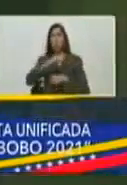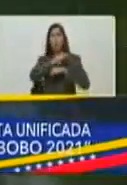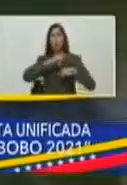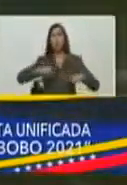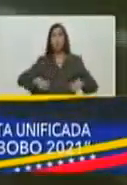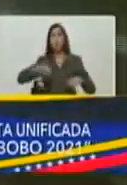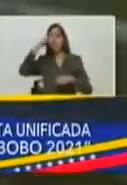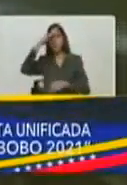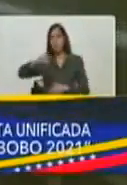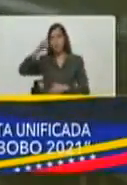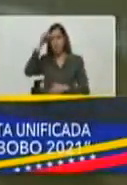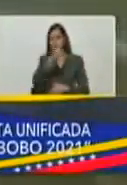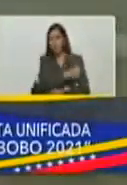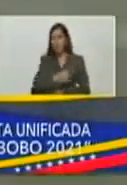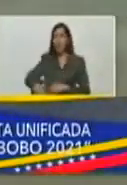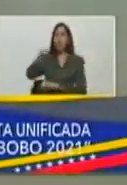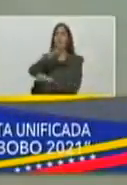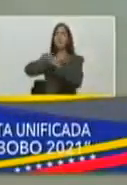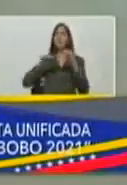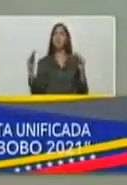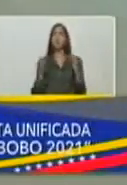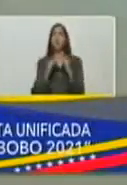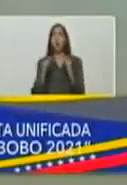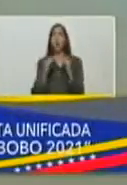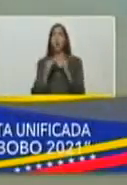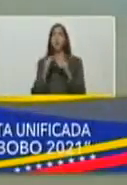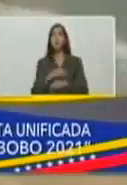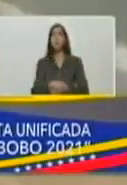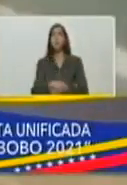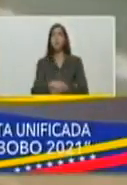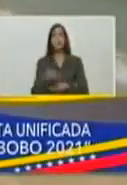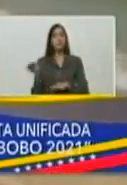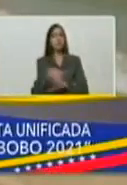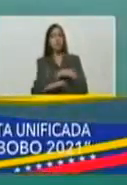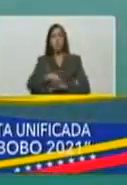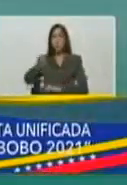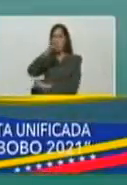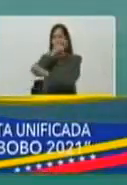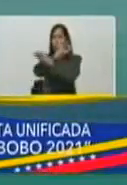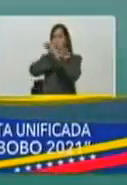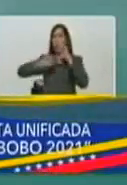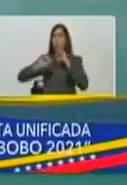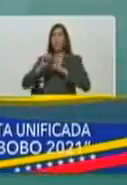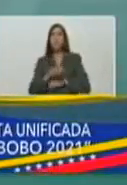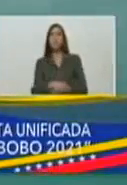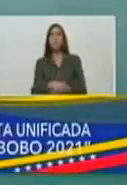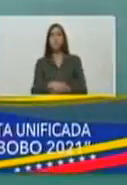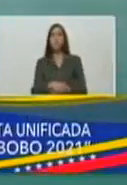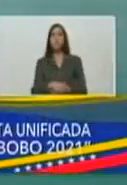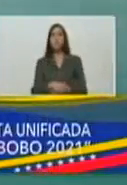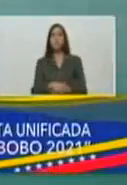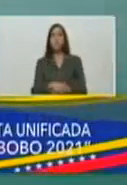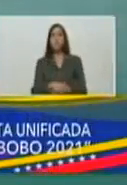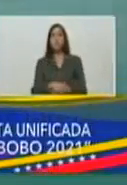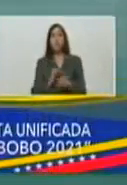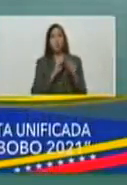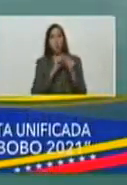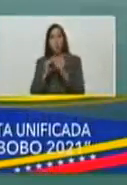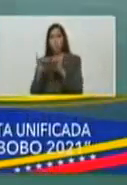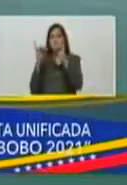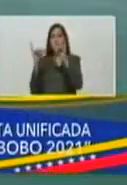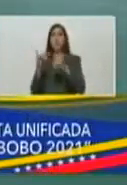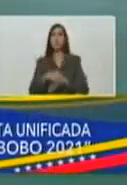milicianos, cada quien defendiendo su casa, cada quien defendiendo su calle, cada quien defendiendo su comunidad.